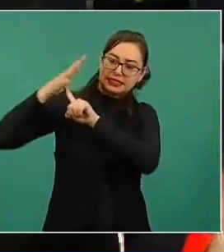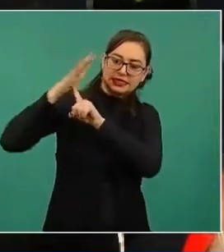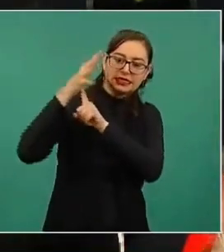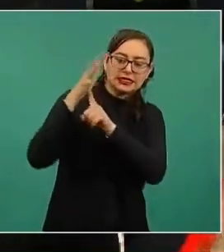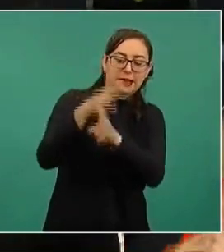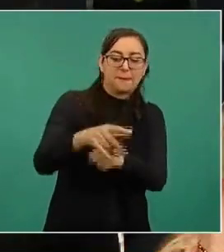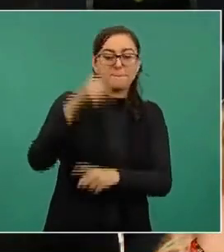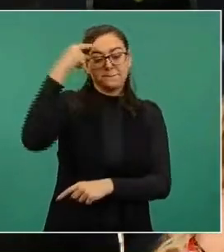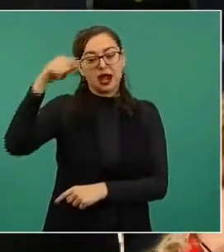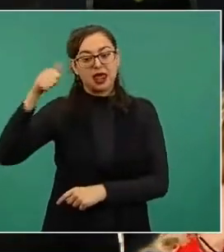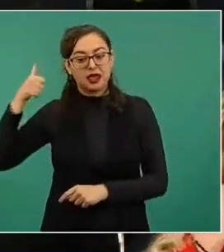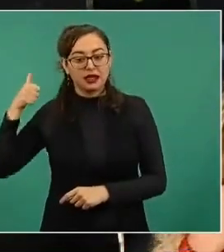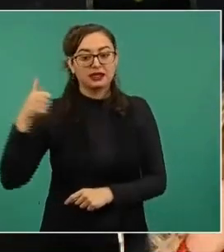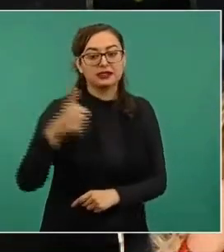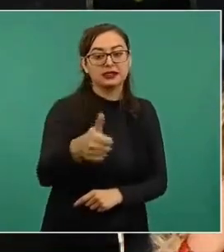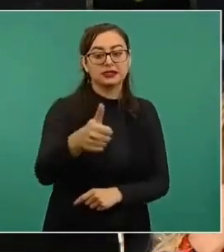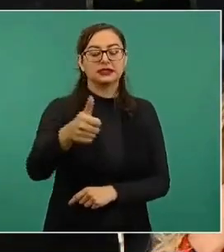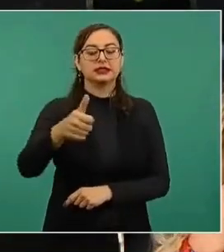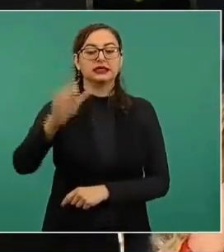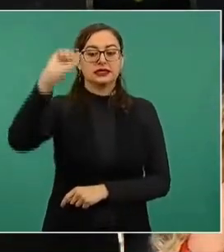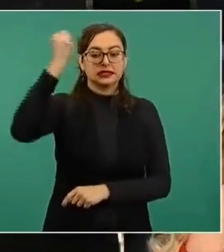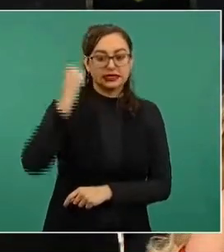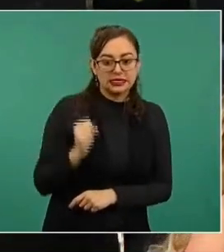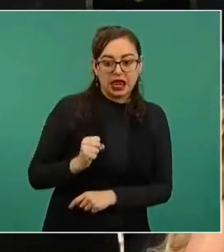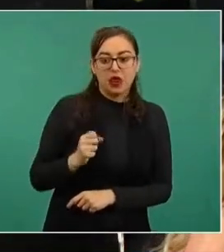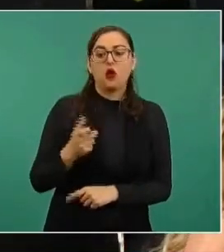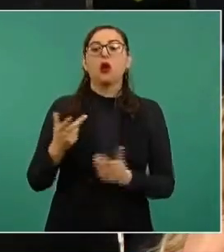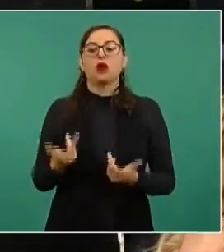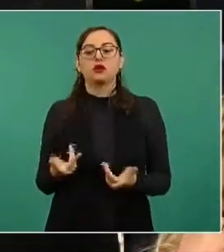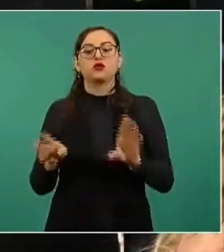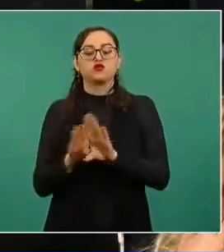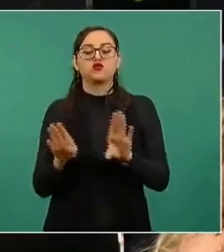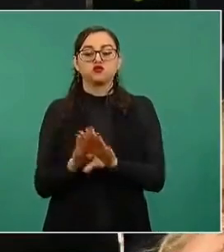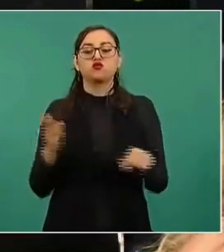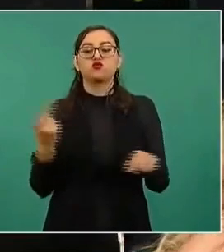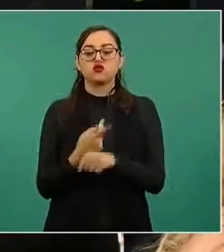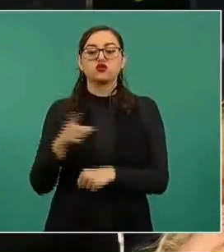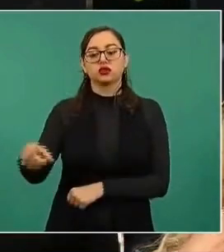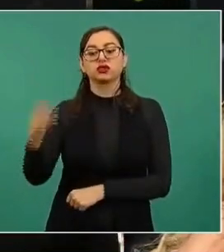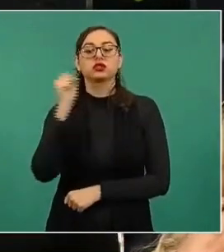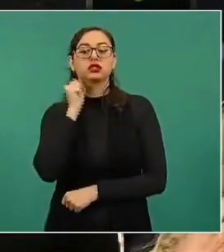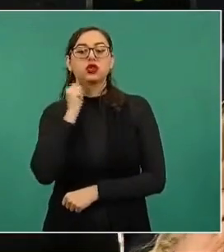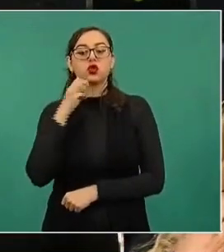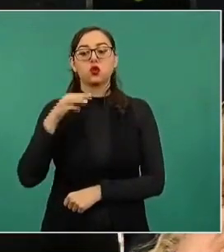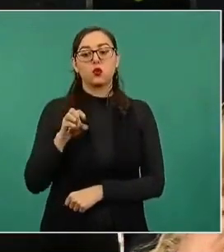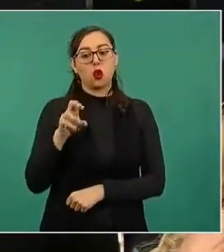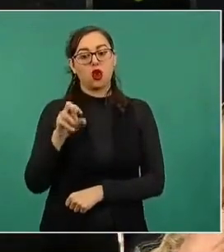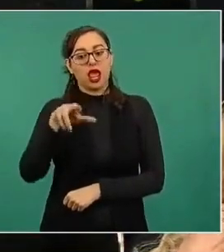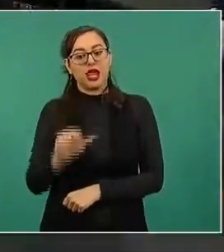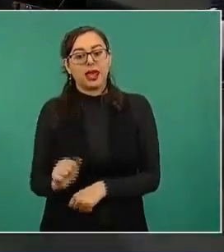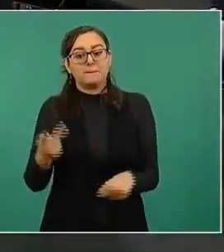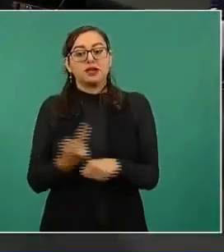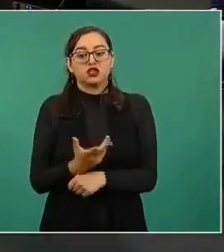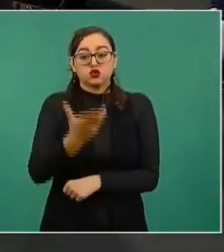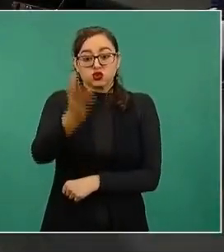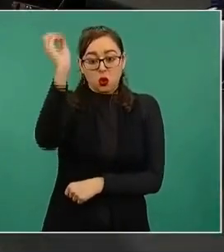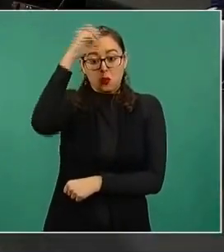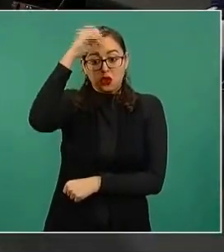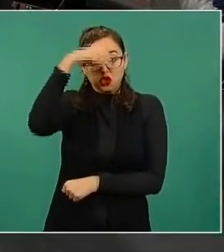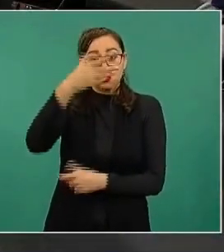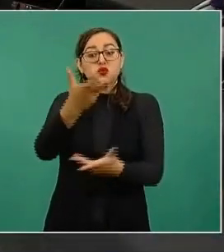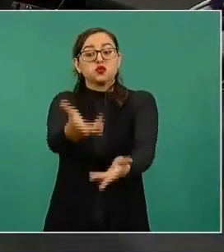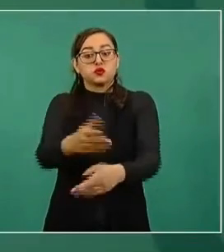que no le parecen este tipo de extravagancias y más que el senador es de Morena. ¿Qué opina al respecto, señor presidente? Pues no